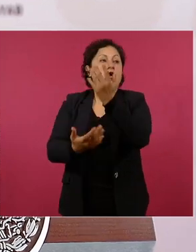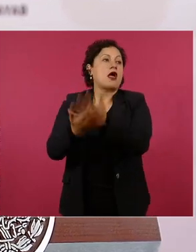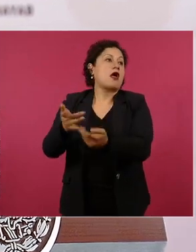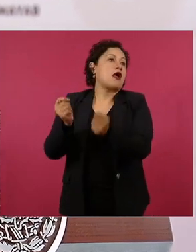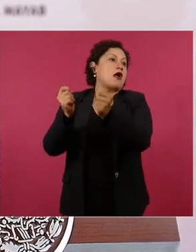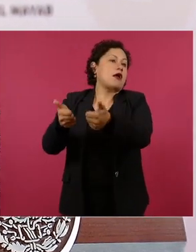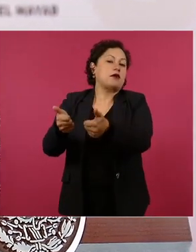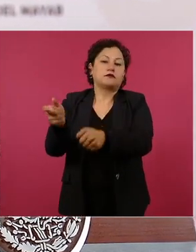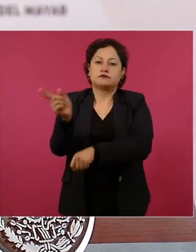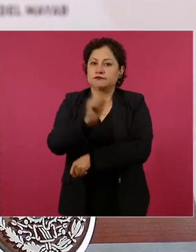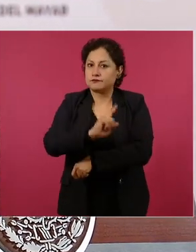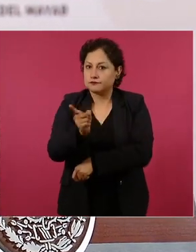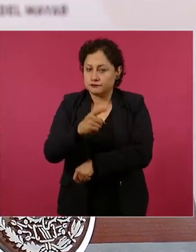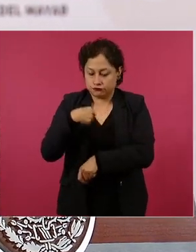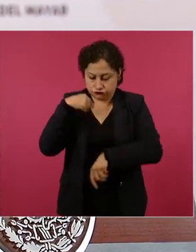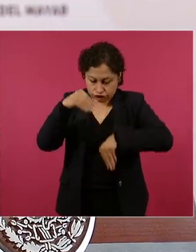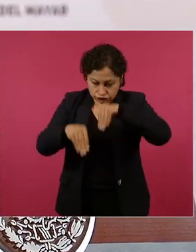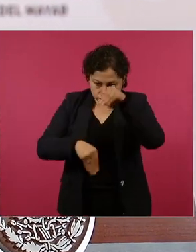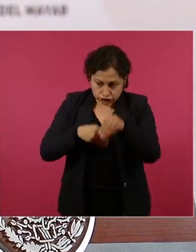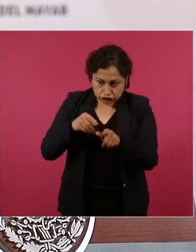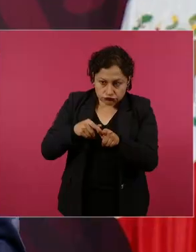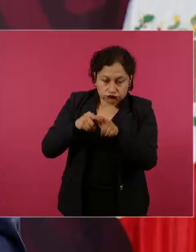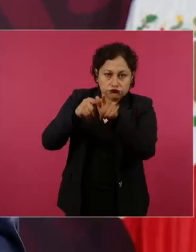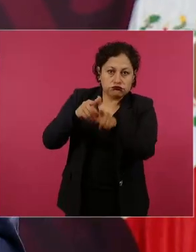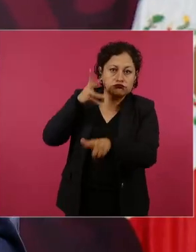adelante. Y yo termino diciéndoles que